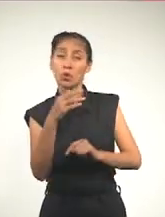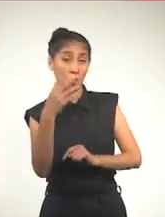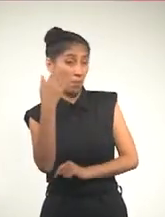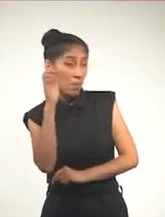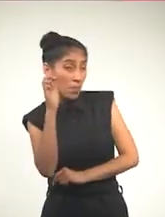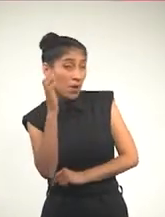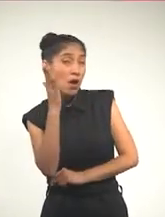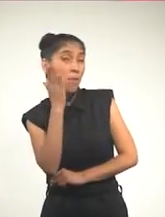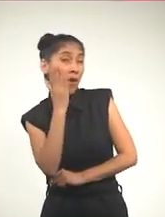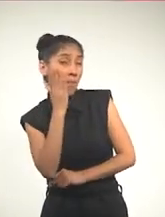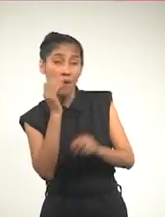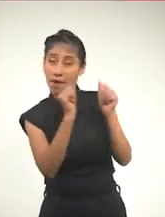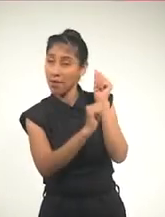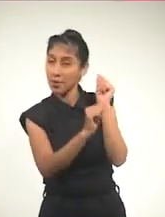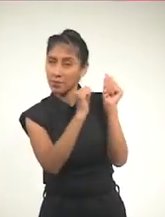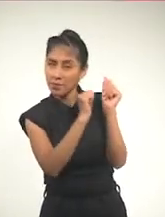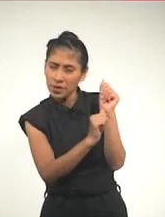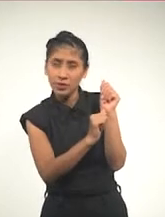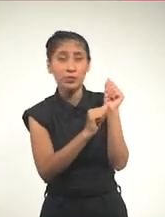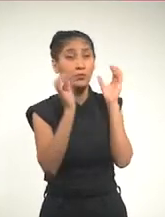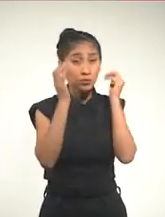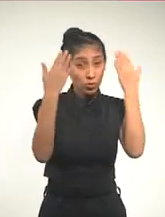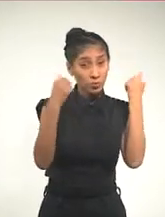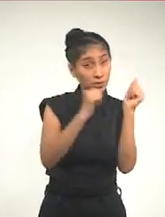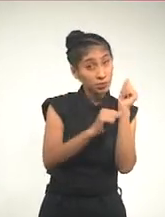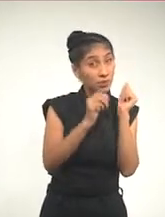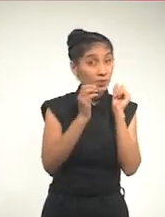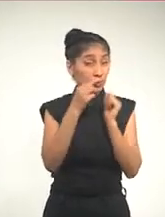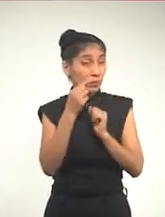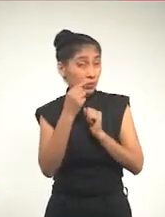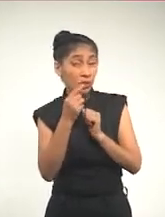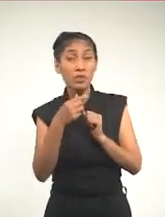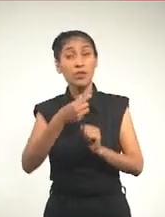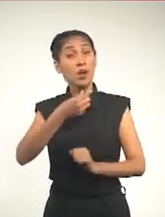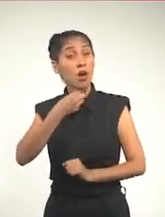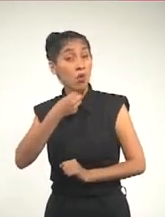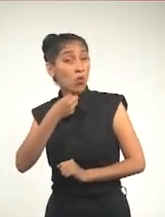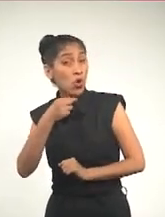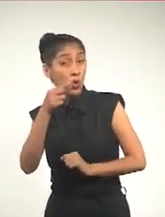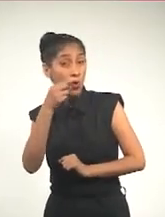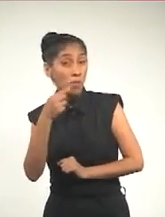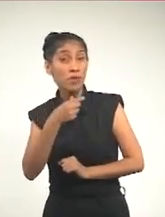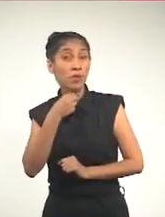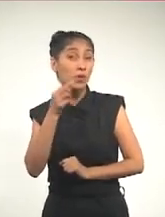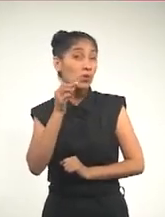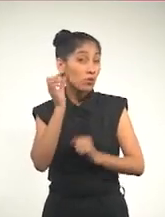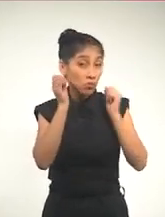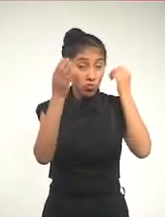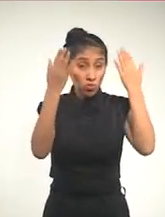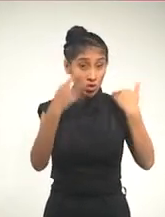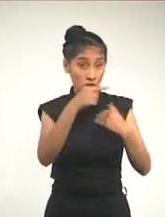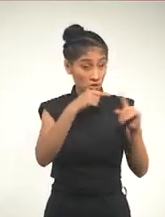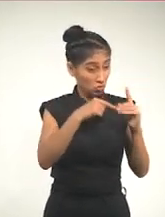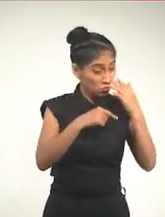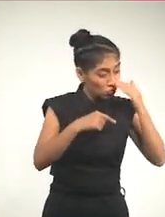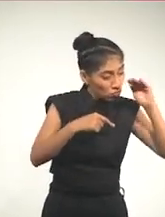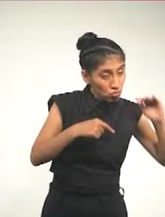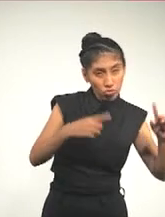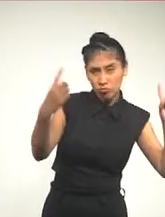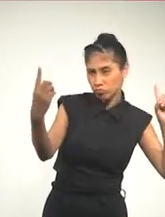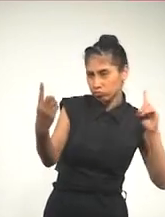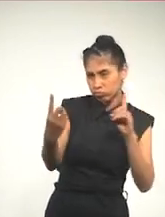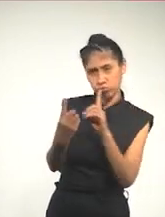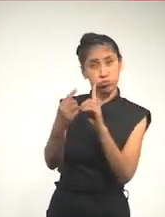cercanas. Mamá, papá, hermanos y hermanas, abuelos y abuelas. Estos vínculos son la base para que